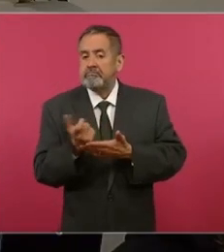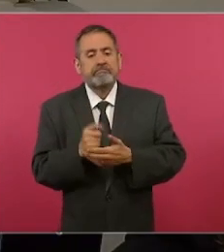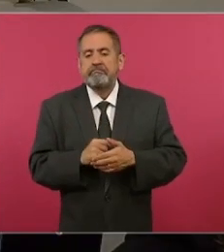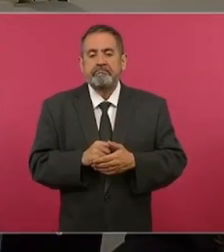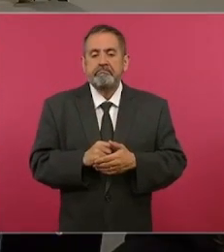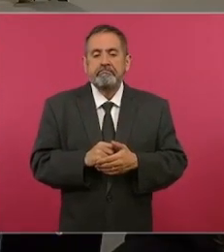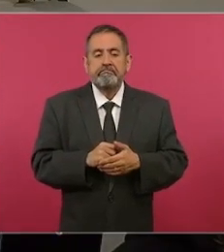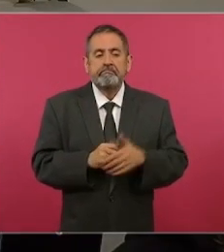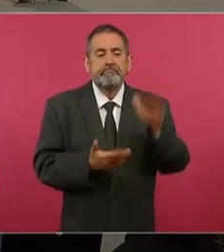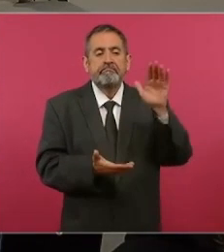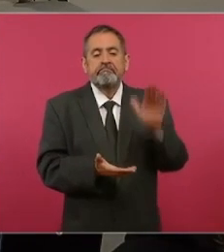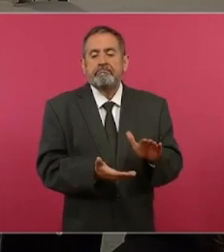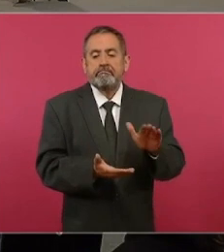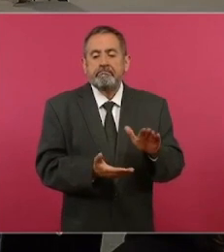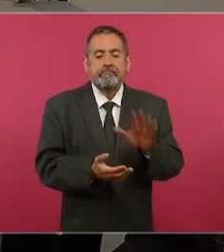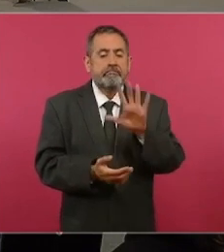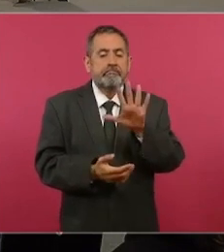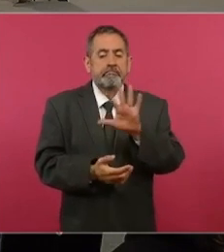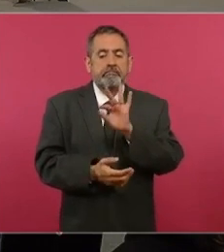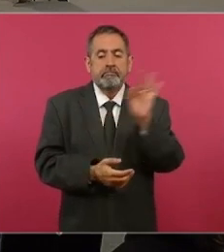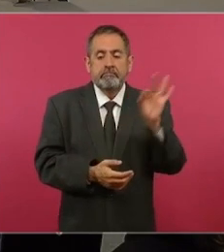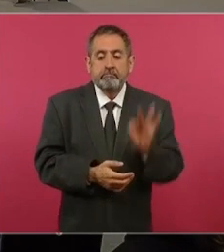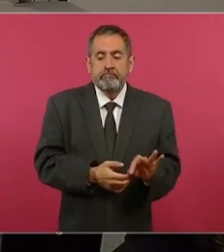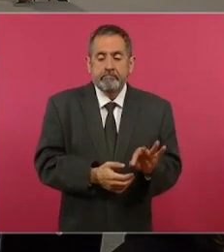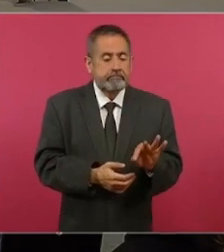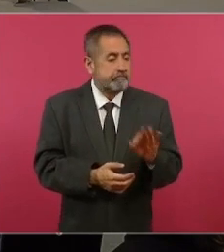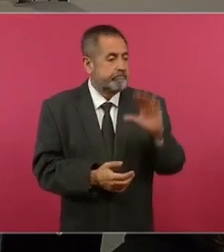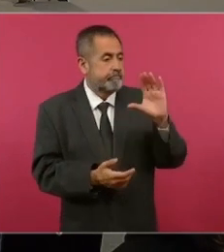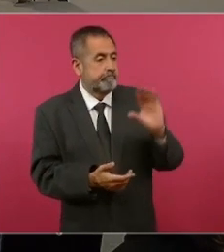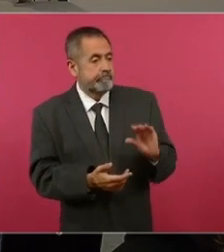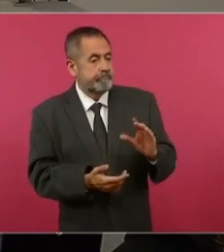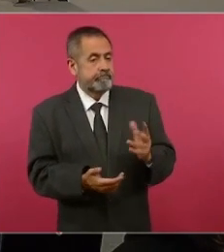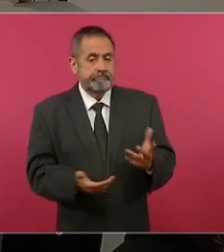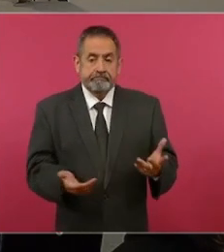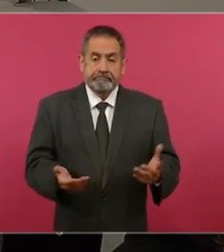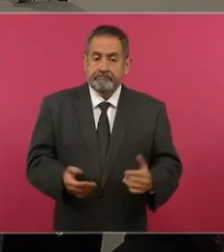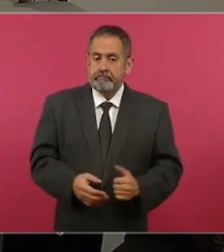5% en términos reales.